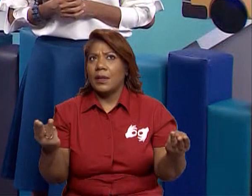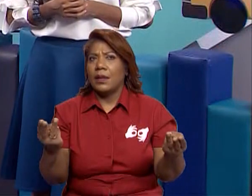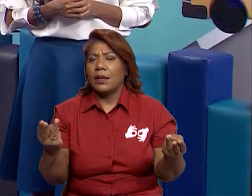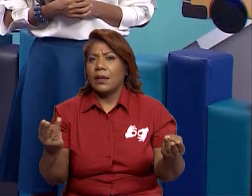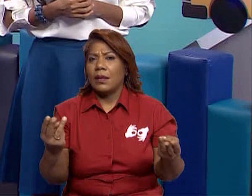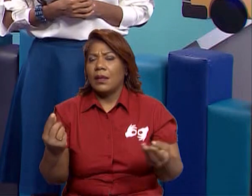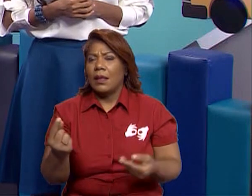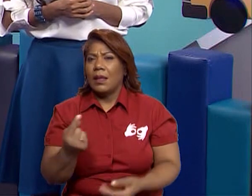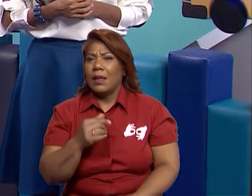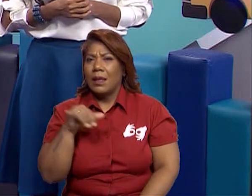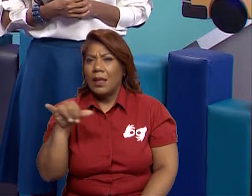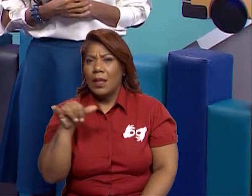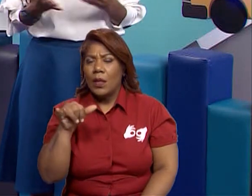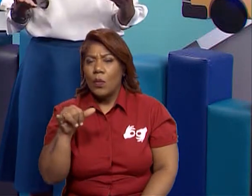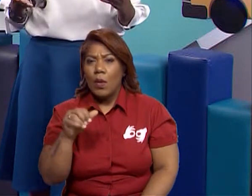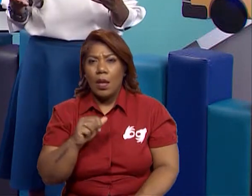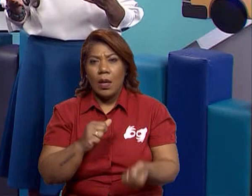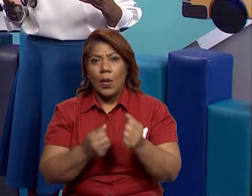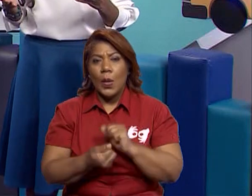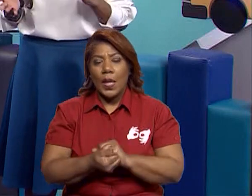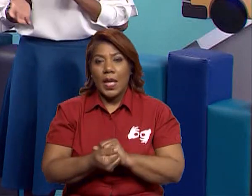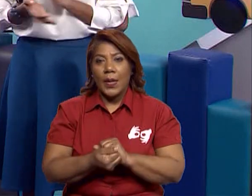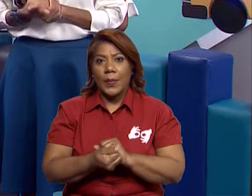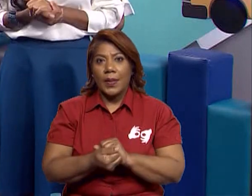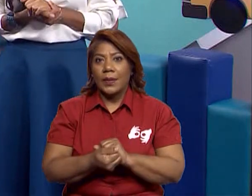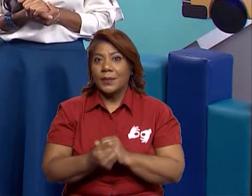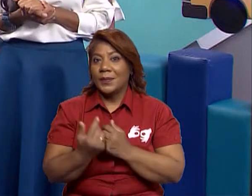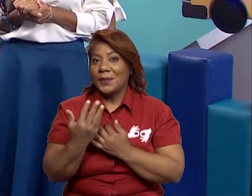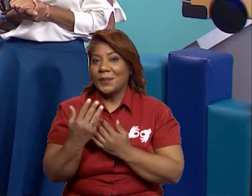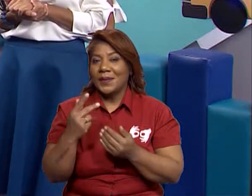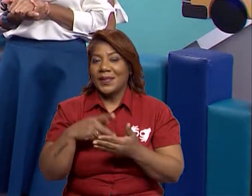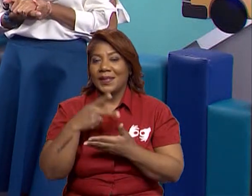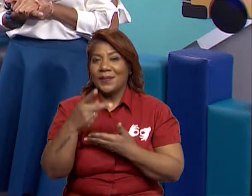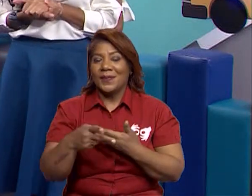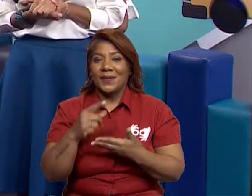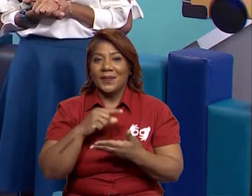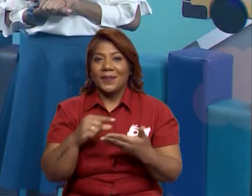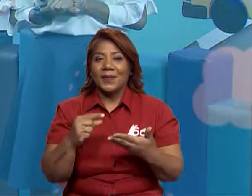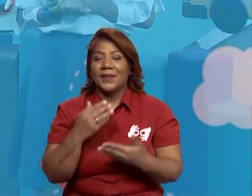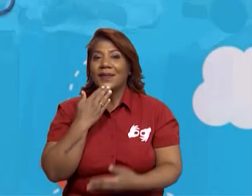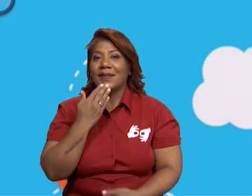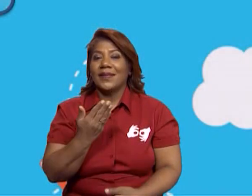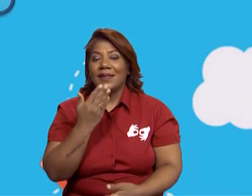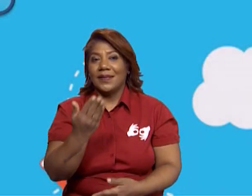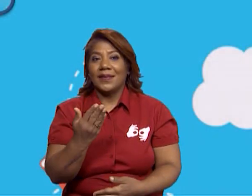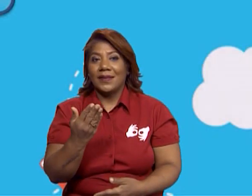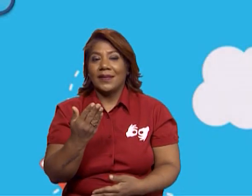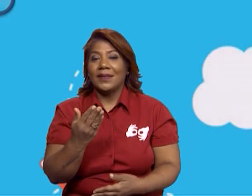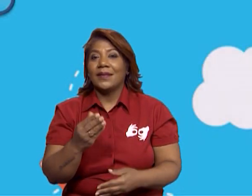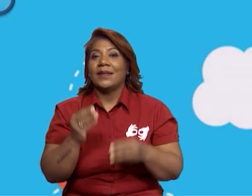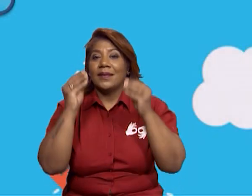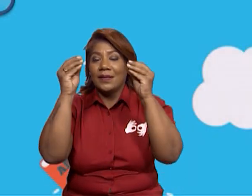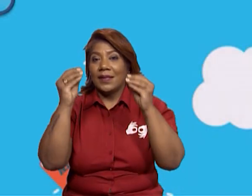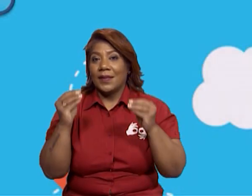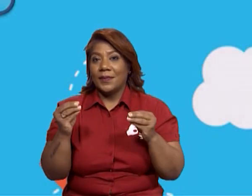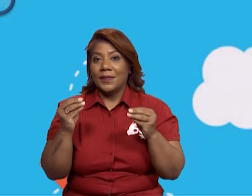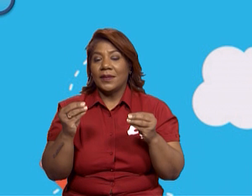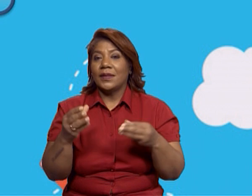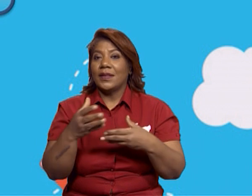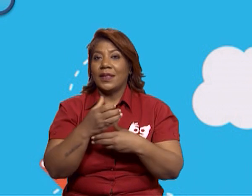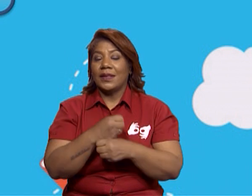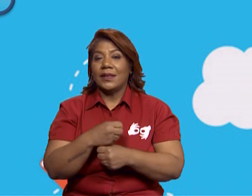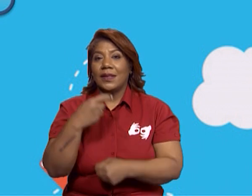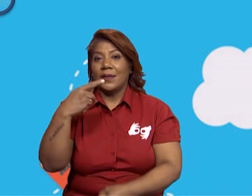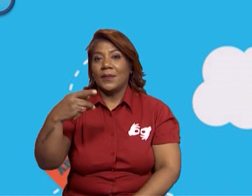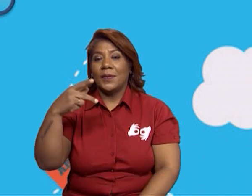hacen. Vamos a ver bien, entonces vamos a estar viéndolo en la siguiente clase. Así y ahora que sí, agradecemos al profesor Mario Bonilla por la creación